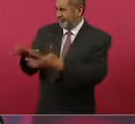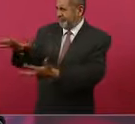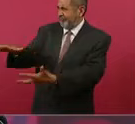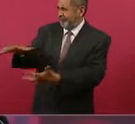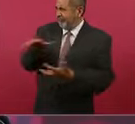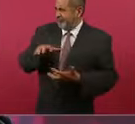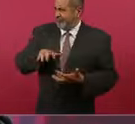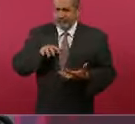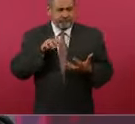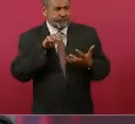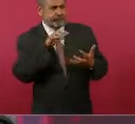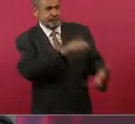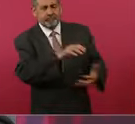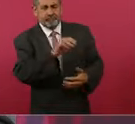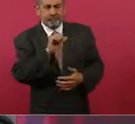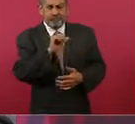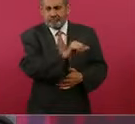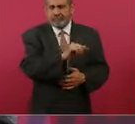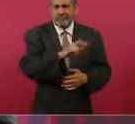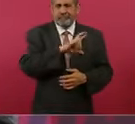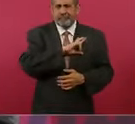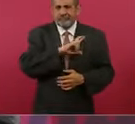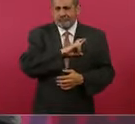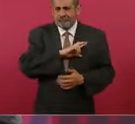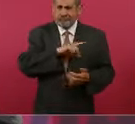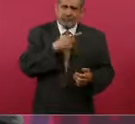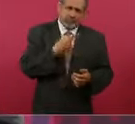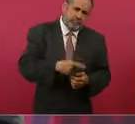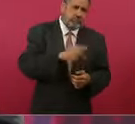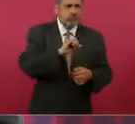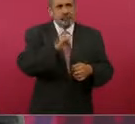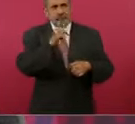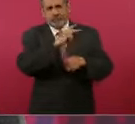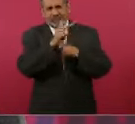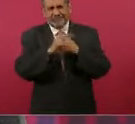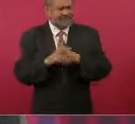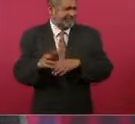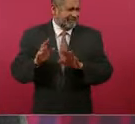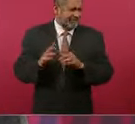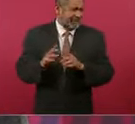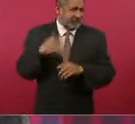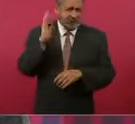a particulares, nacionales y extranjeros, como nunca.